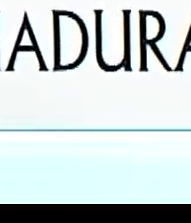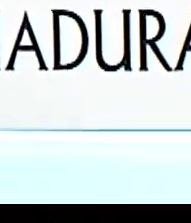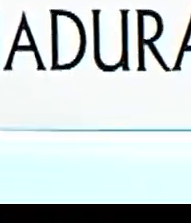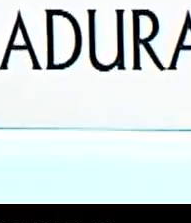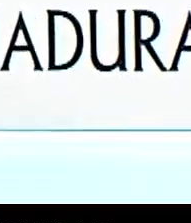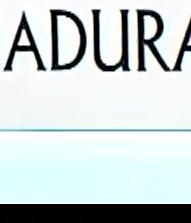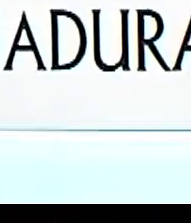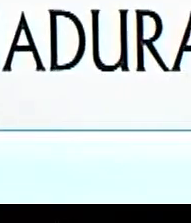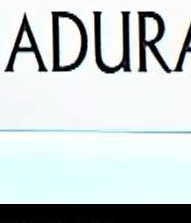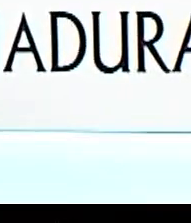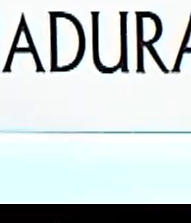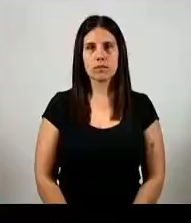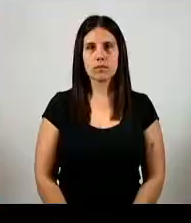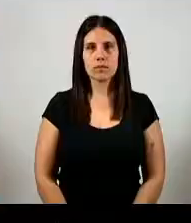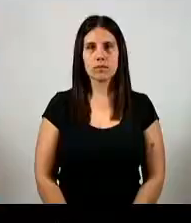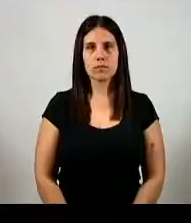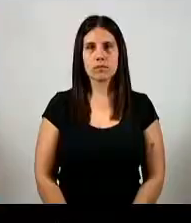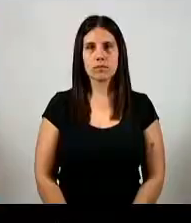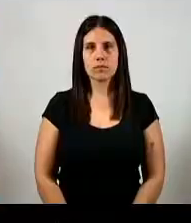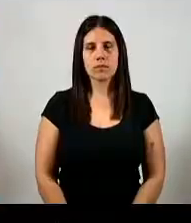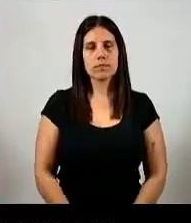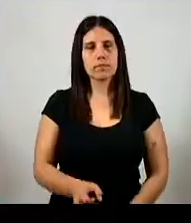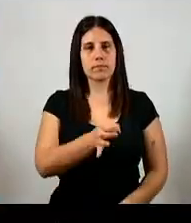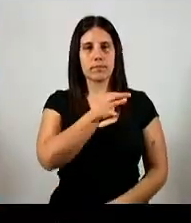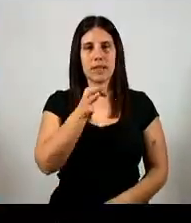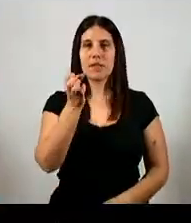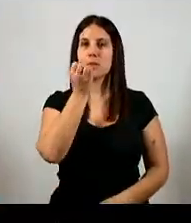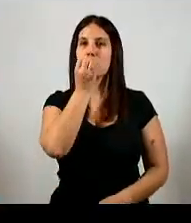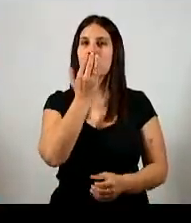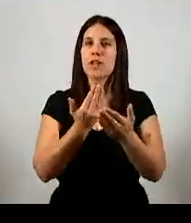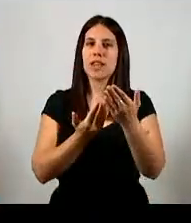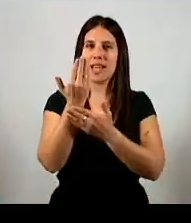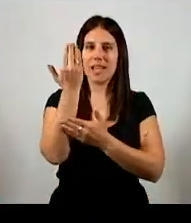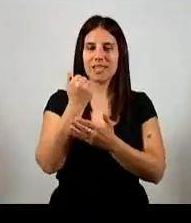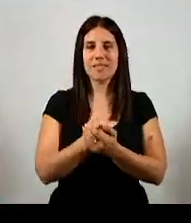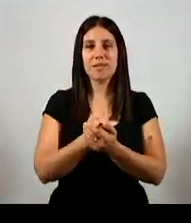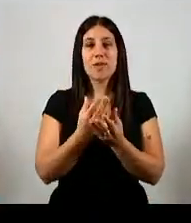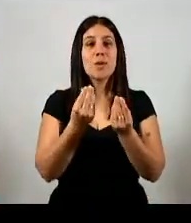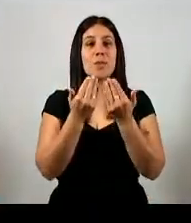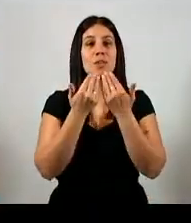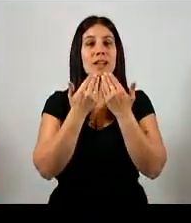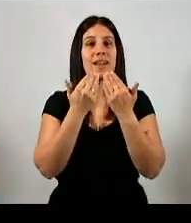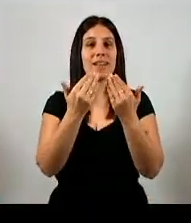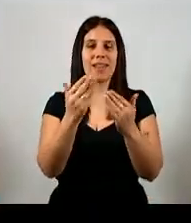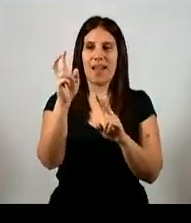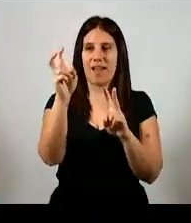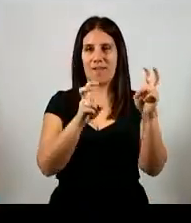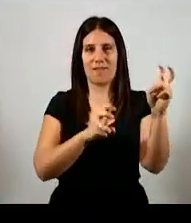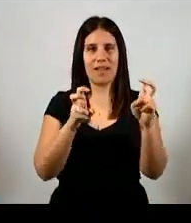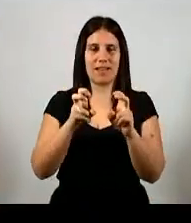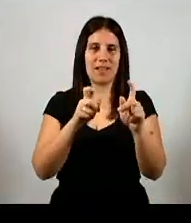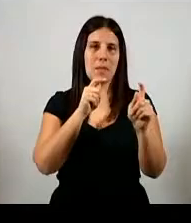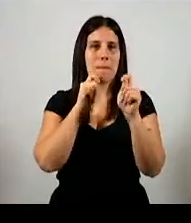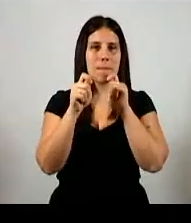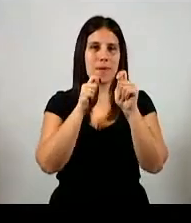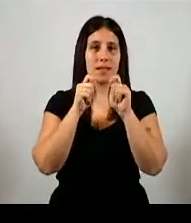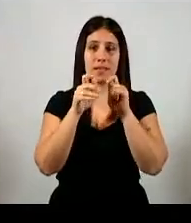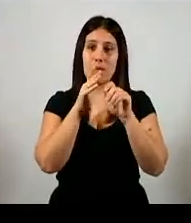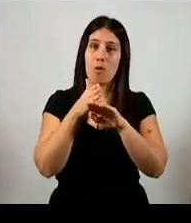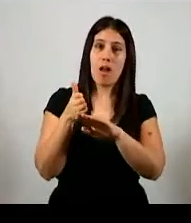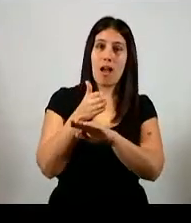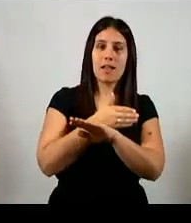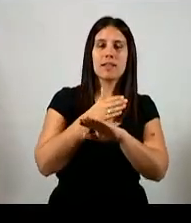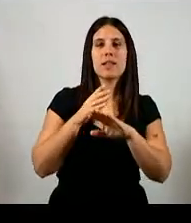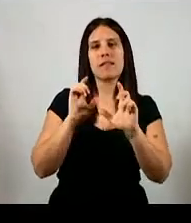¿Sí? ¿Sí? ¿Estamos? Perfecto. Buenos días. Muchas gracias por acompañarme a la rueda de prensa posterior al